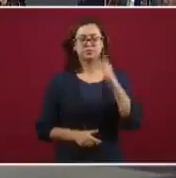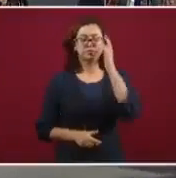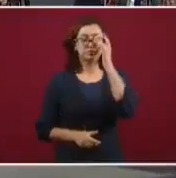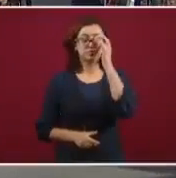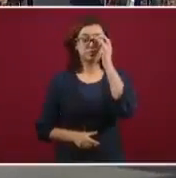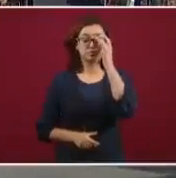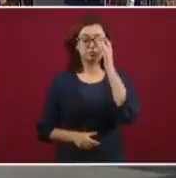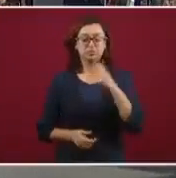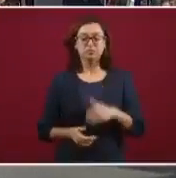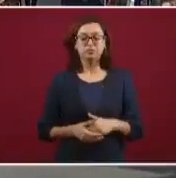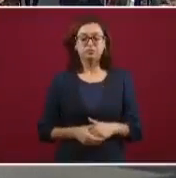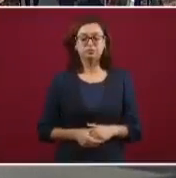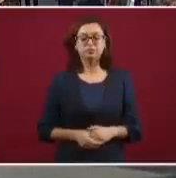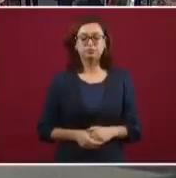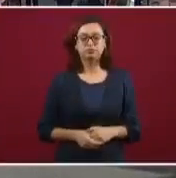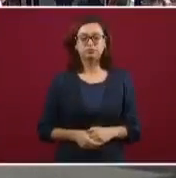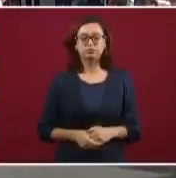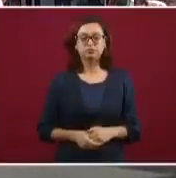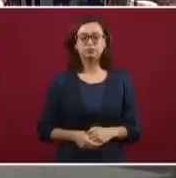¿Sí?